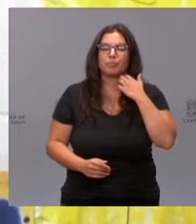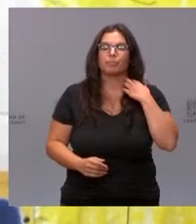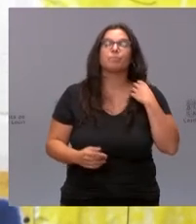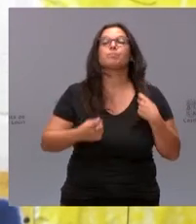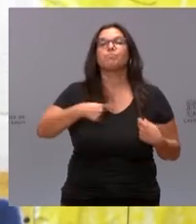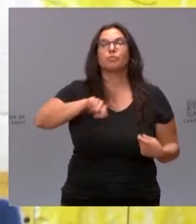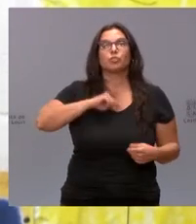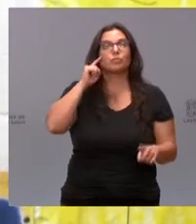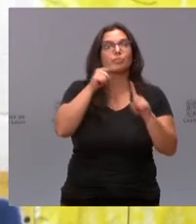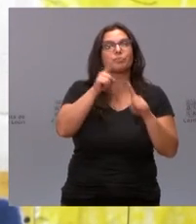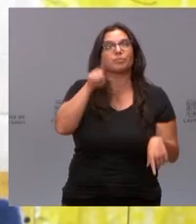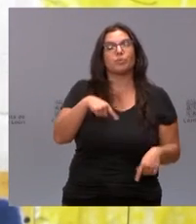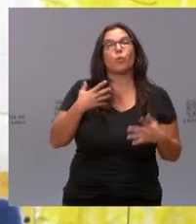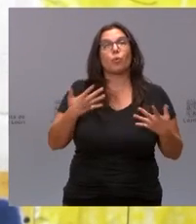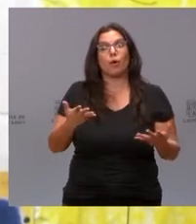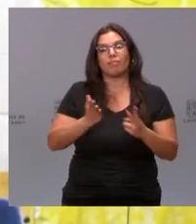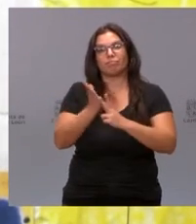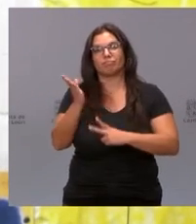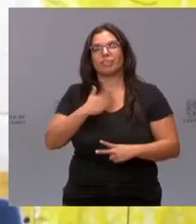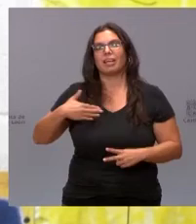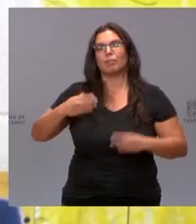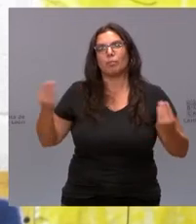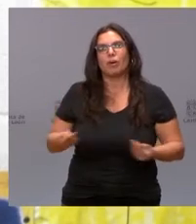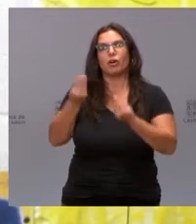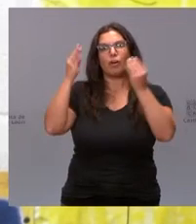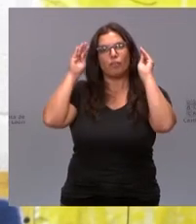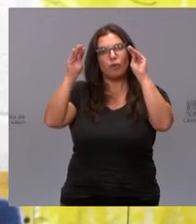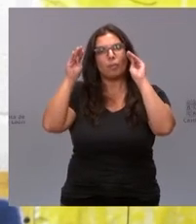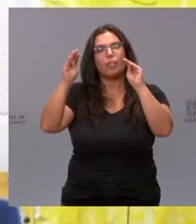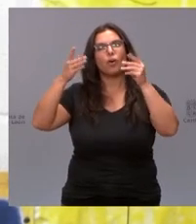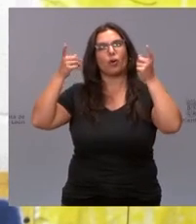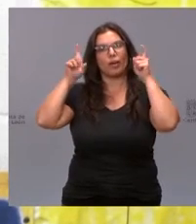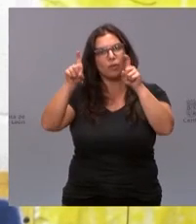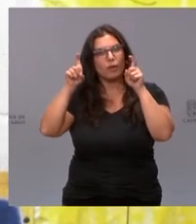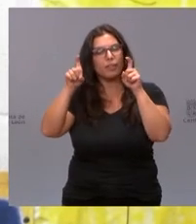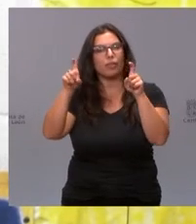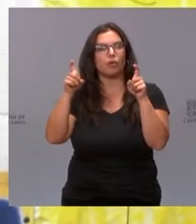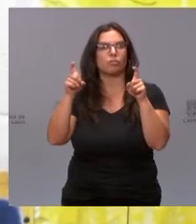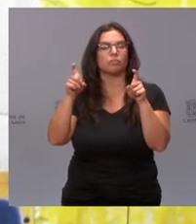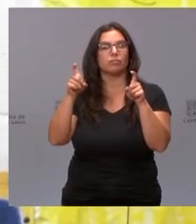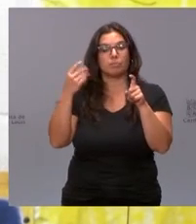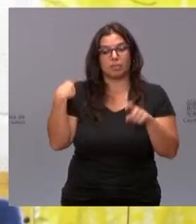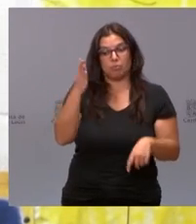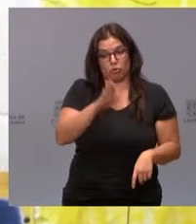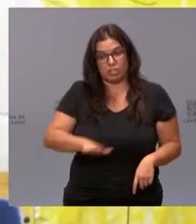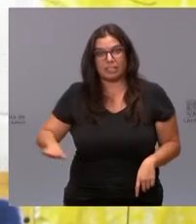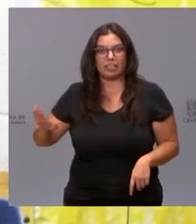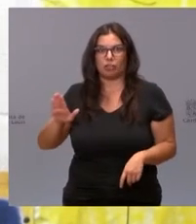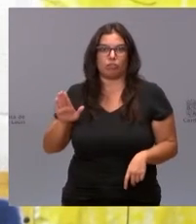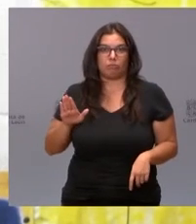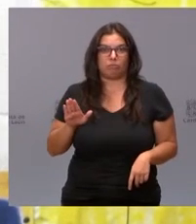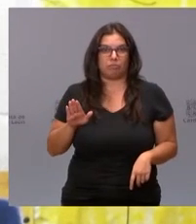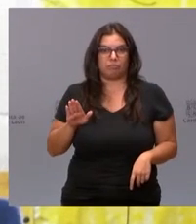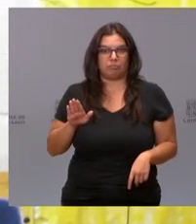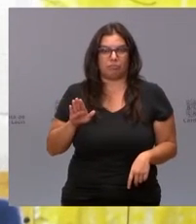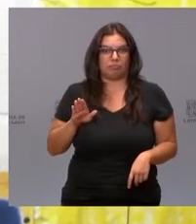buscamos también, por otro lado, es mejorar la formación, la educación de los propios niños desde la edad